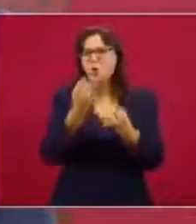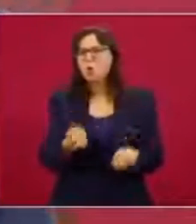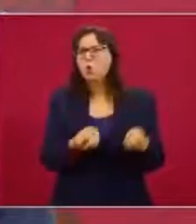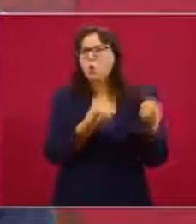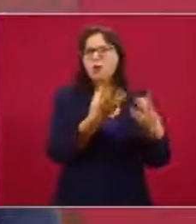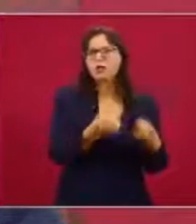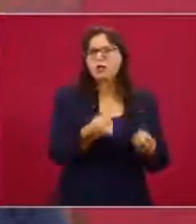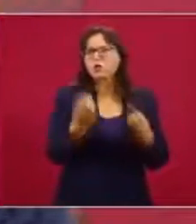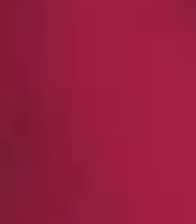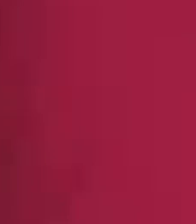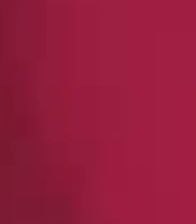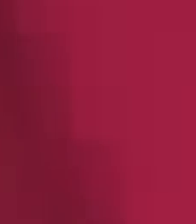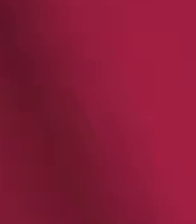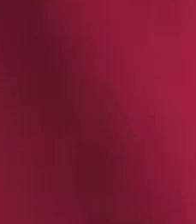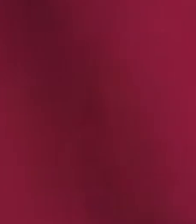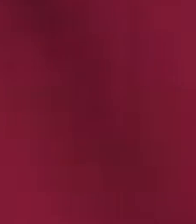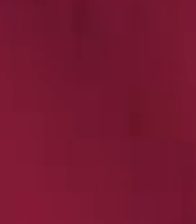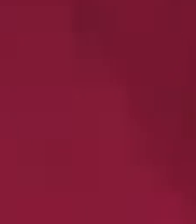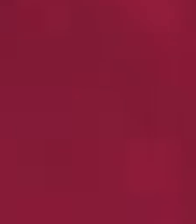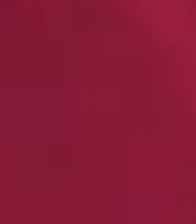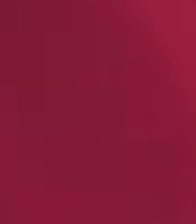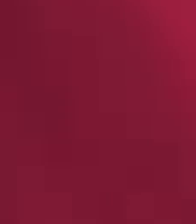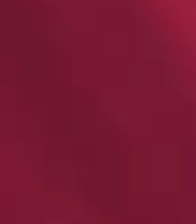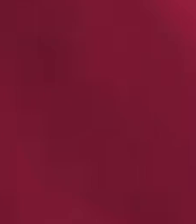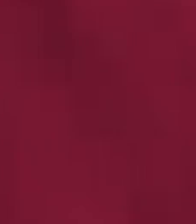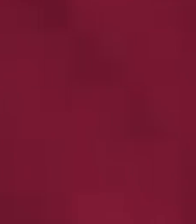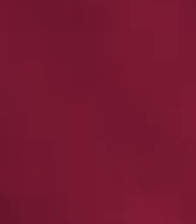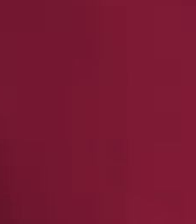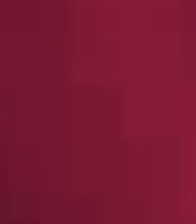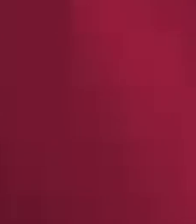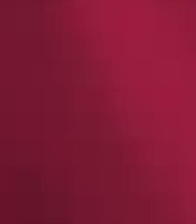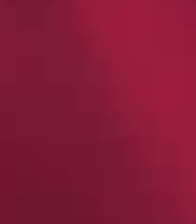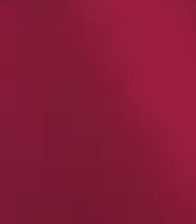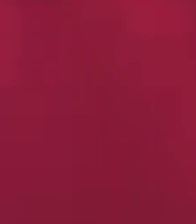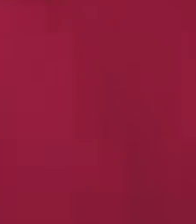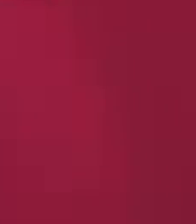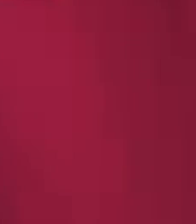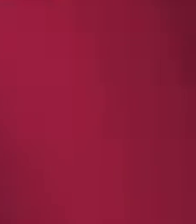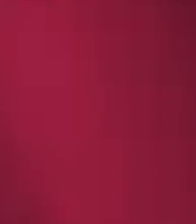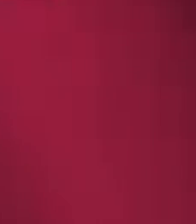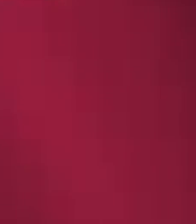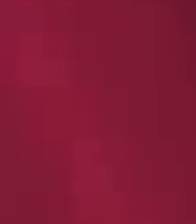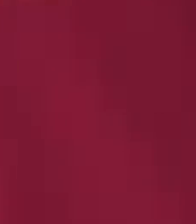al público gobierno de mexico